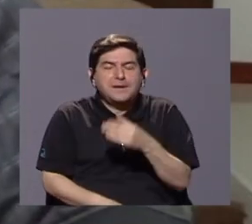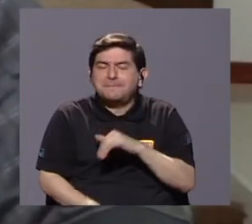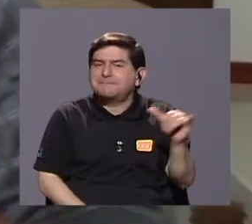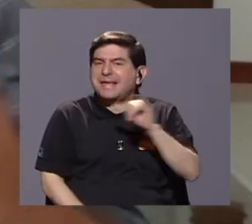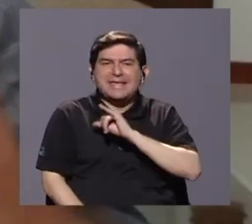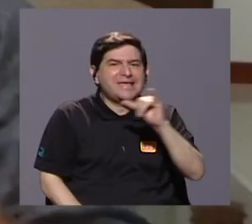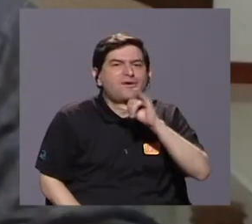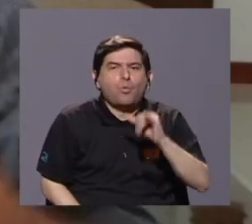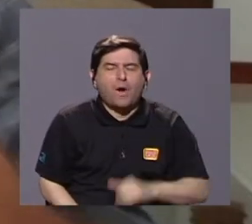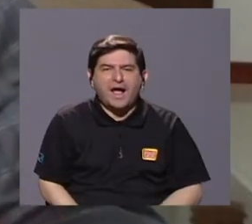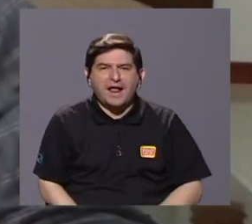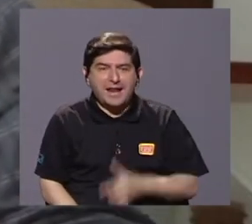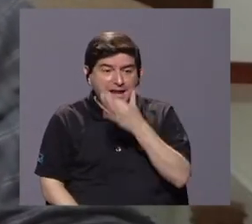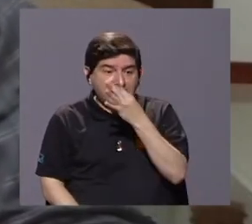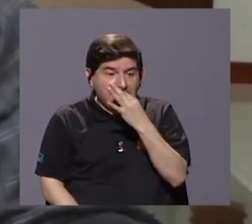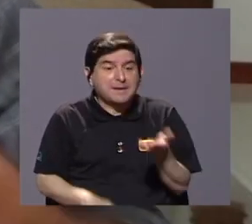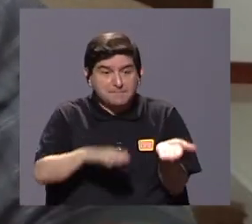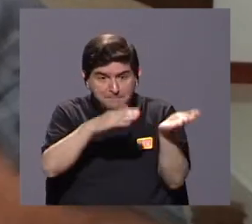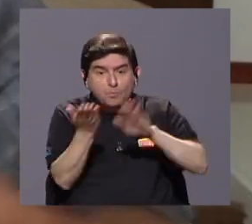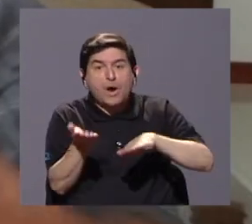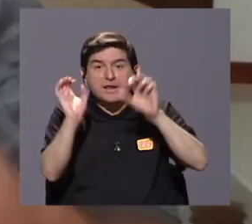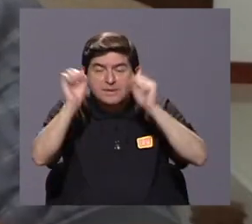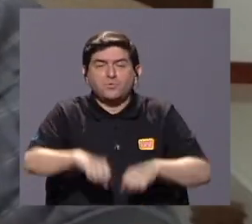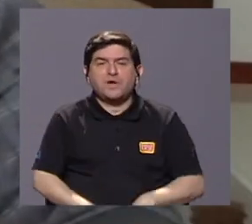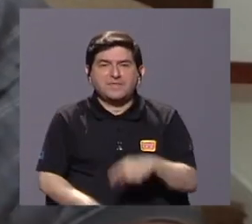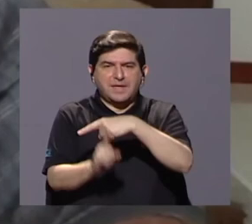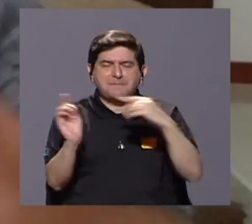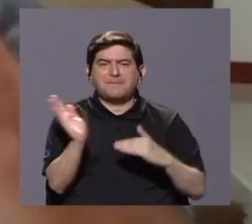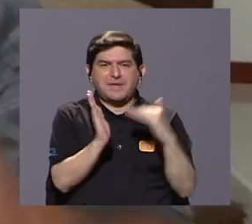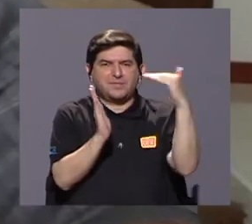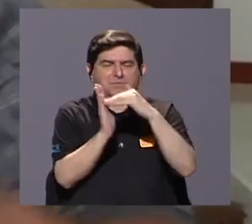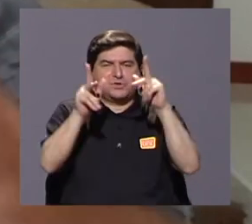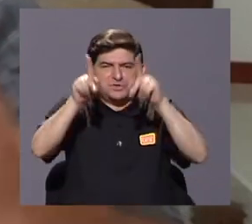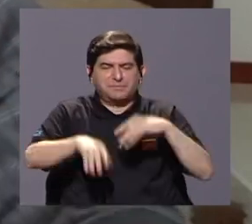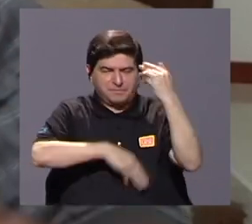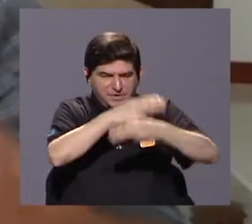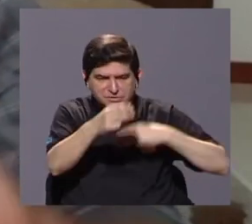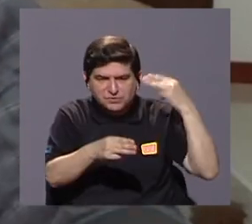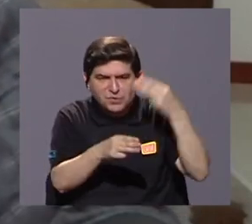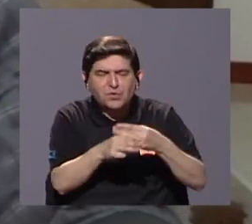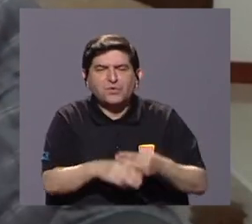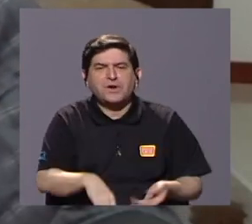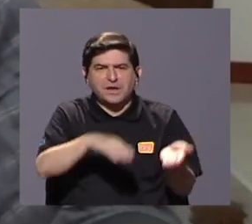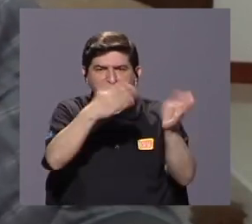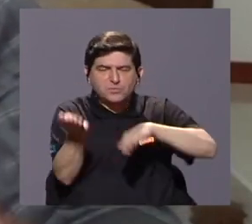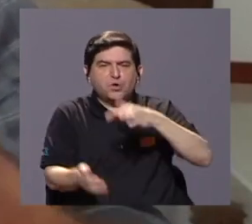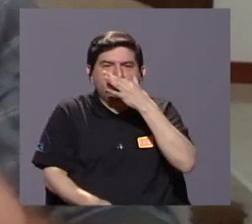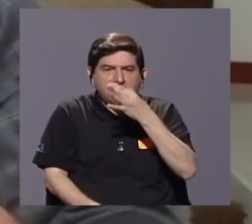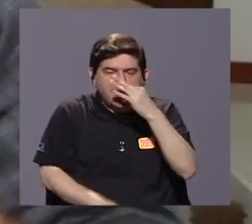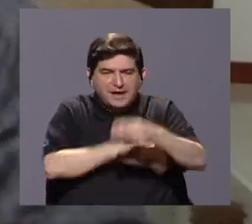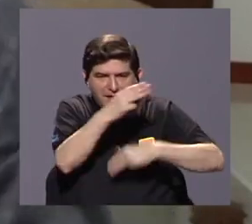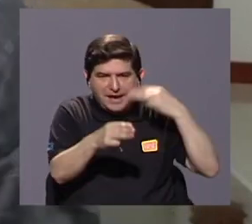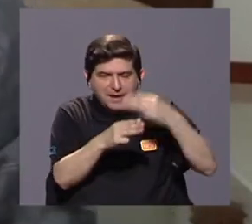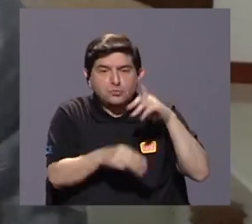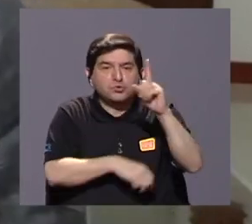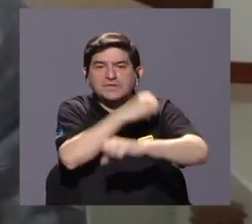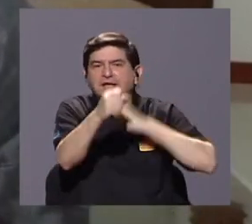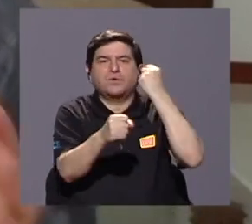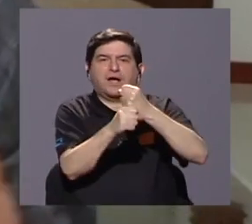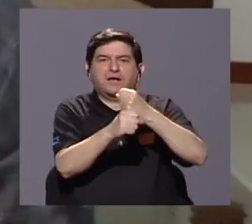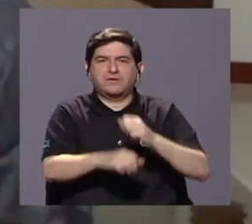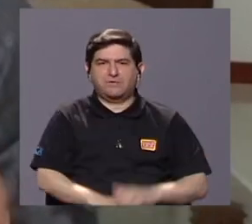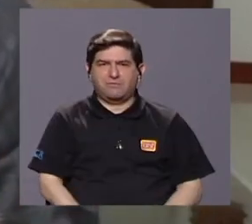igual una influenza mata. 500.000 de personas en el mundo mueren por influenza en el mundo al año.